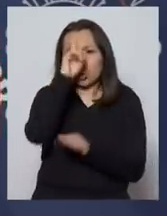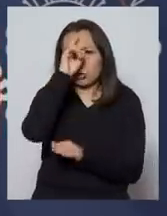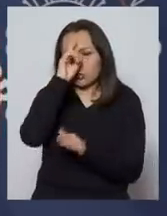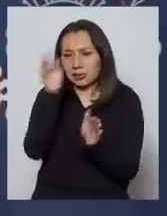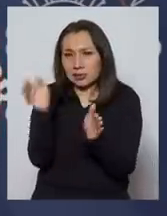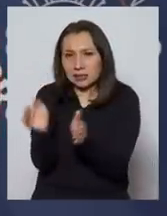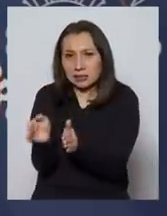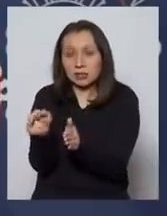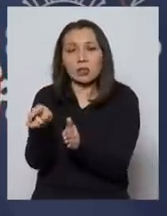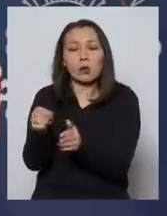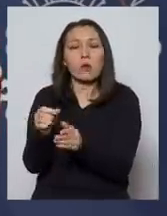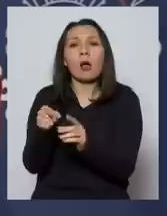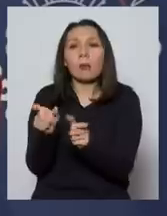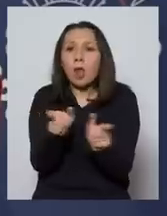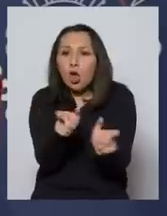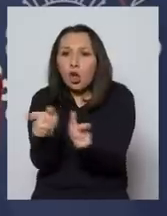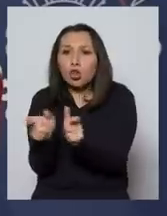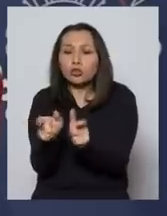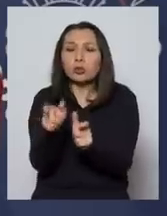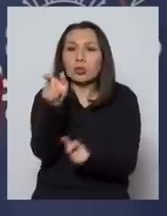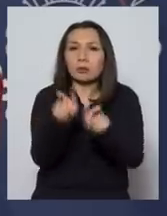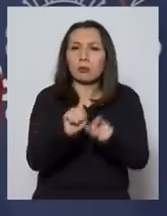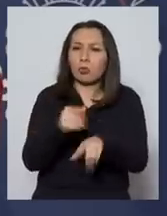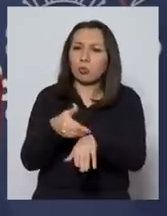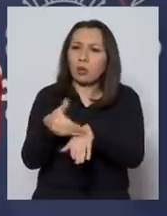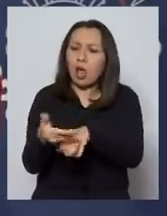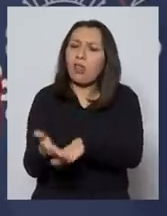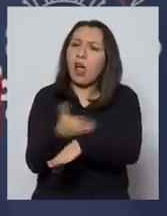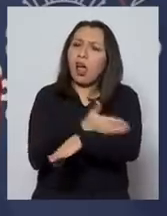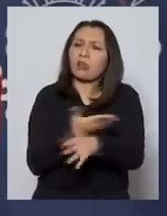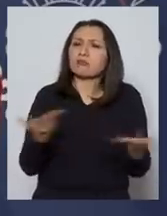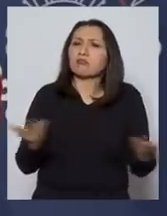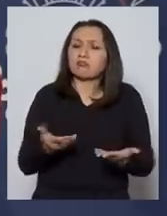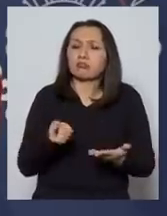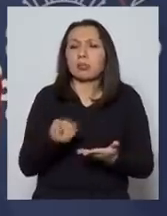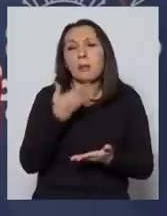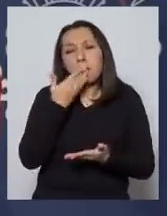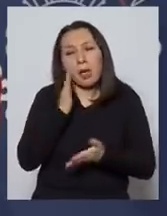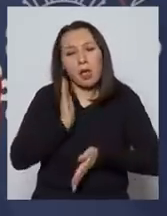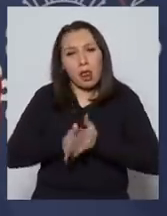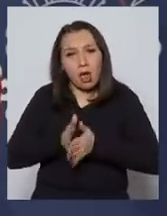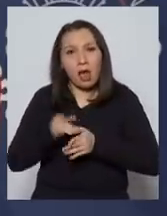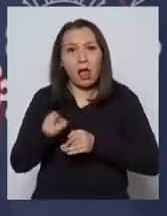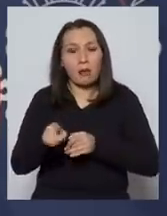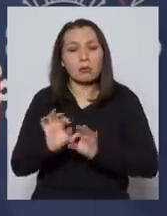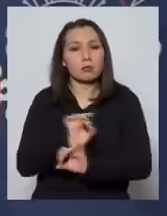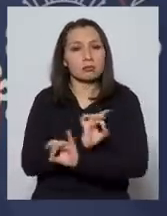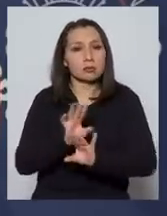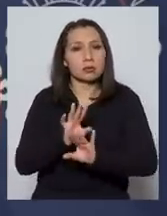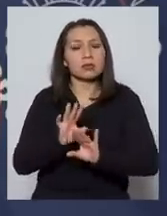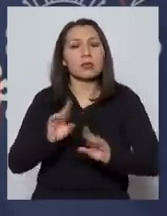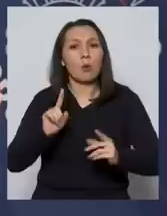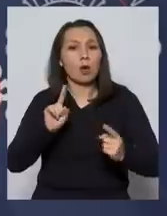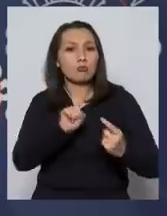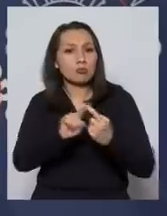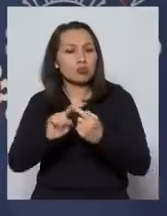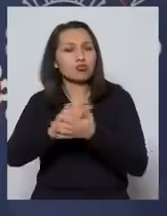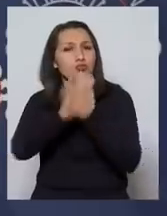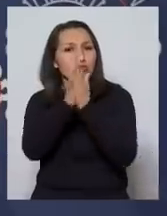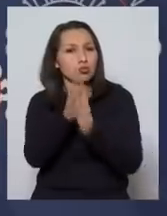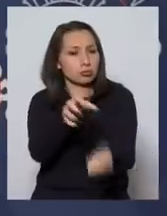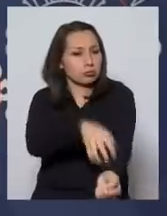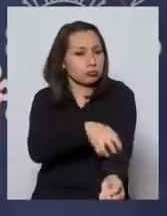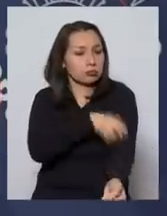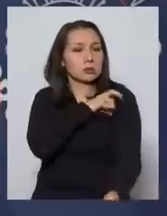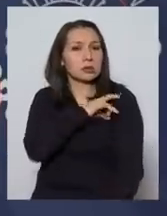como eje para la trazabilidad. ¿No llega tarde esta medida y no habría que acelerarlo para que esté esta red en todo Chile,